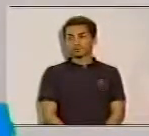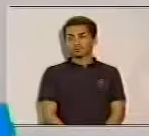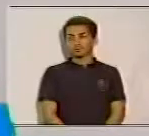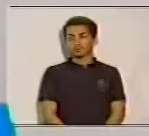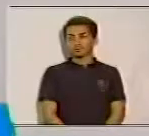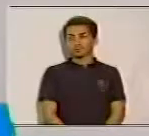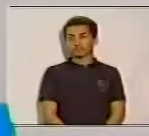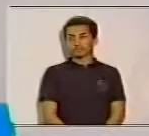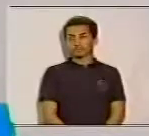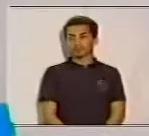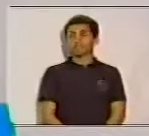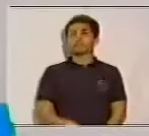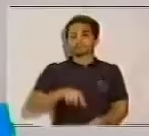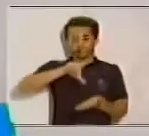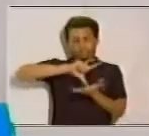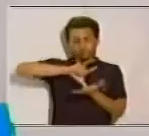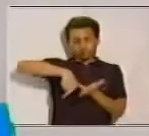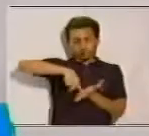Y nuestro compás.